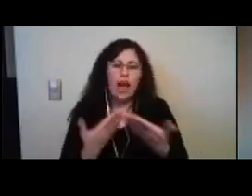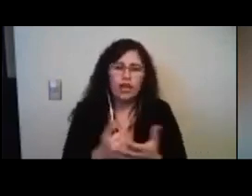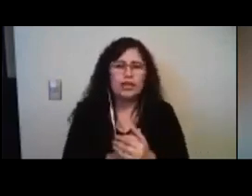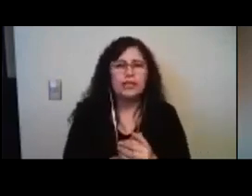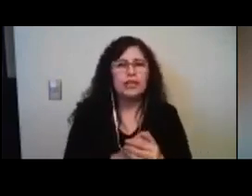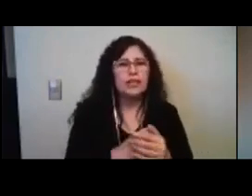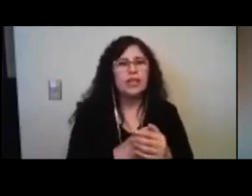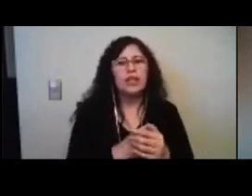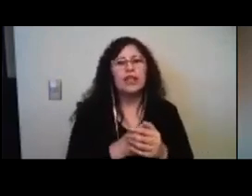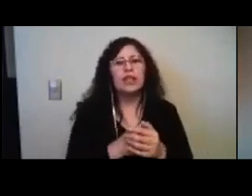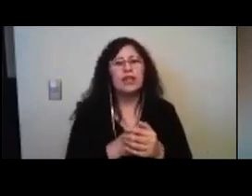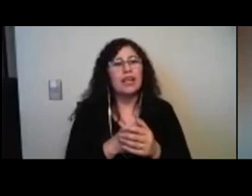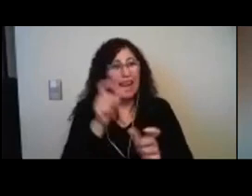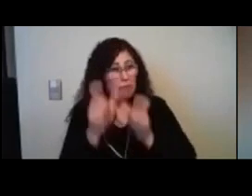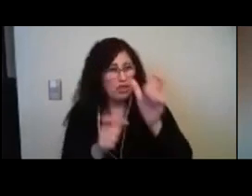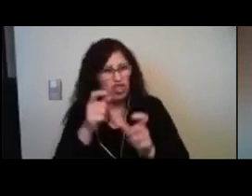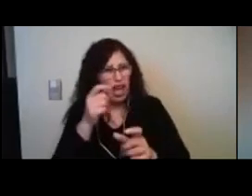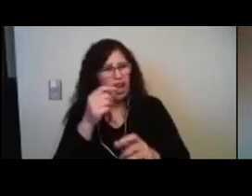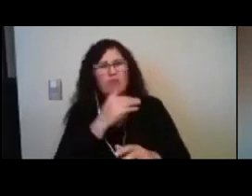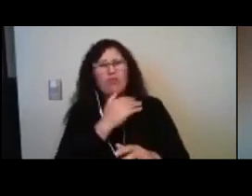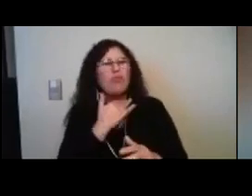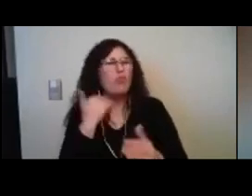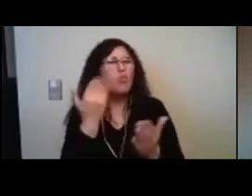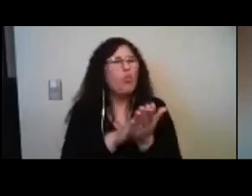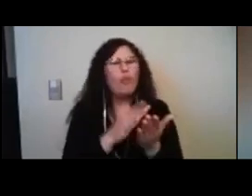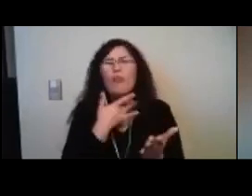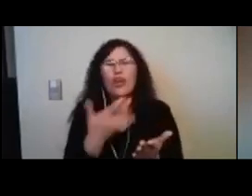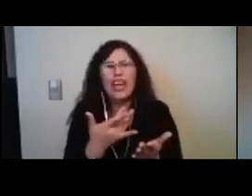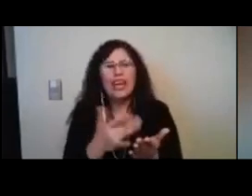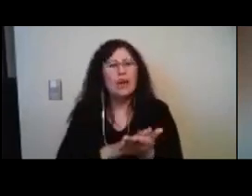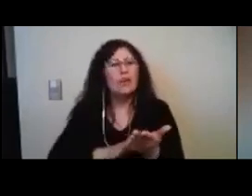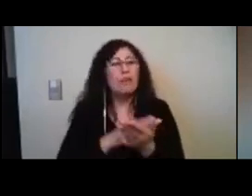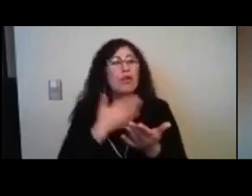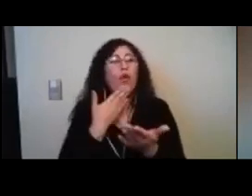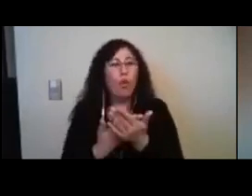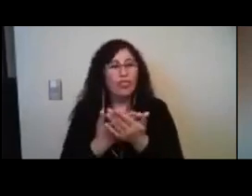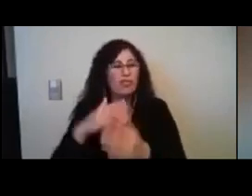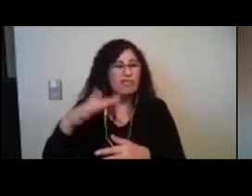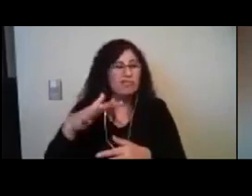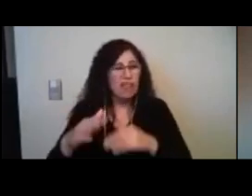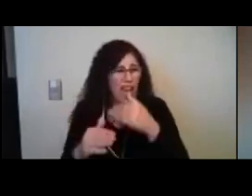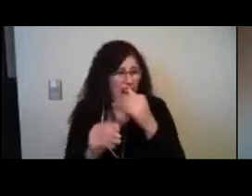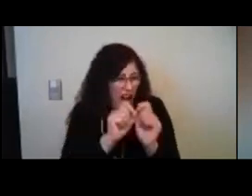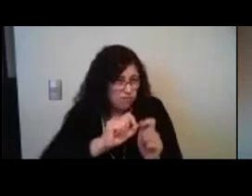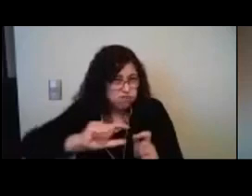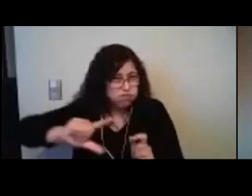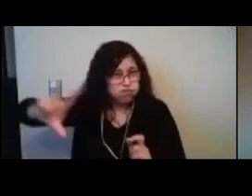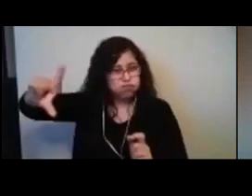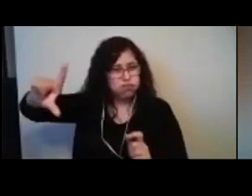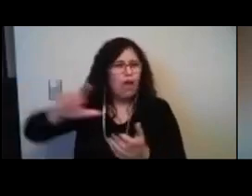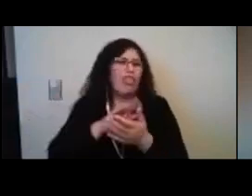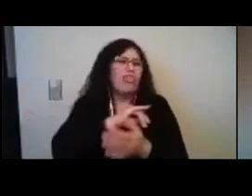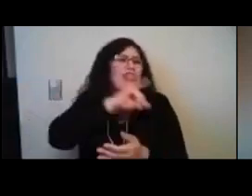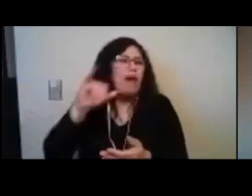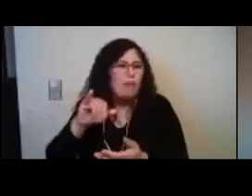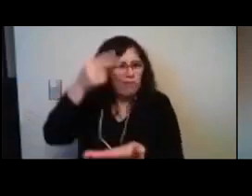Por lo que fallecen son generalmente por cuadros respiratorios cuando ya están postrados, ¿ya? Pero en general el Parkinson no provoca muerte de